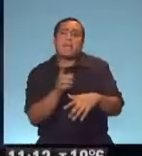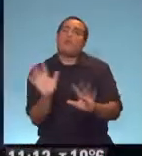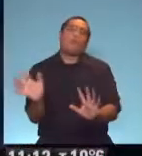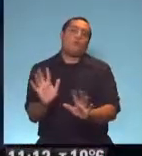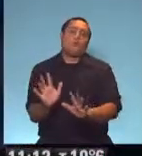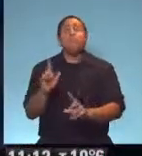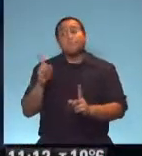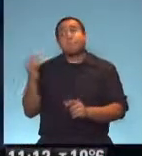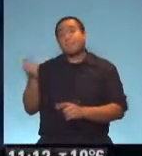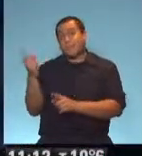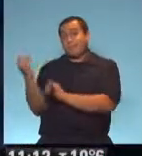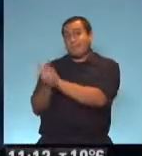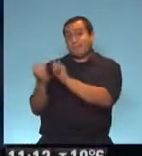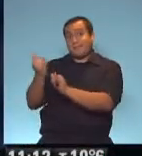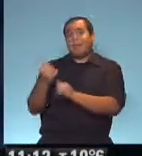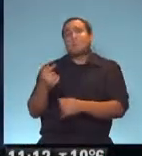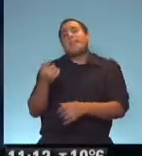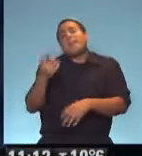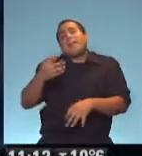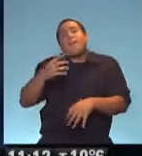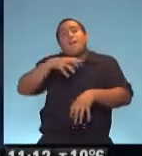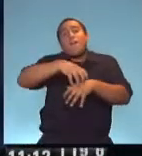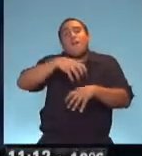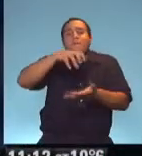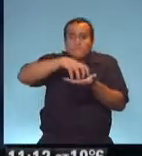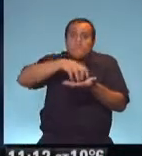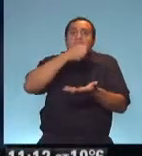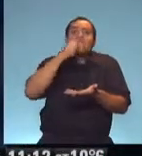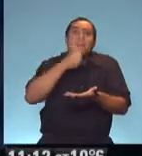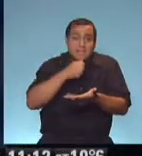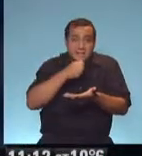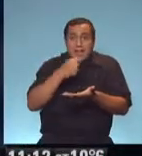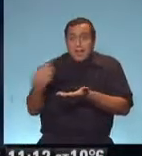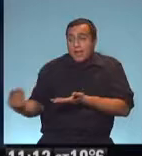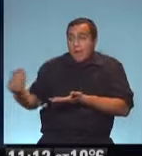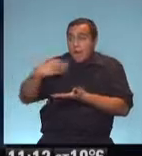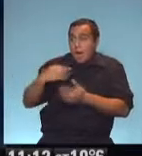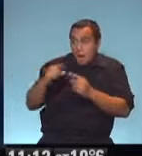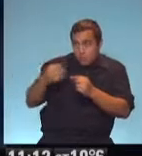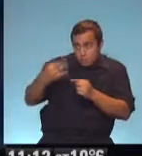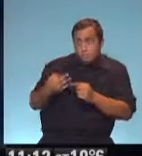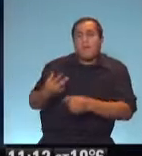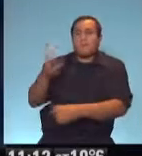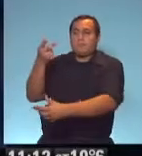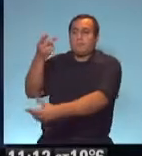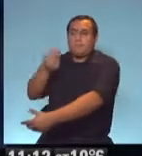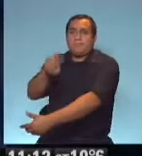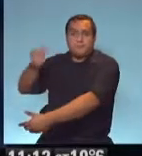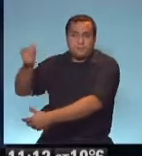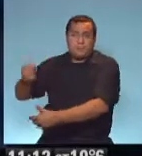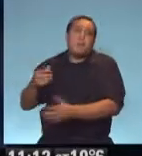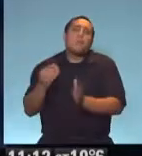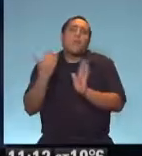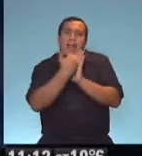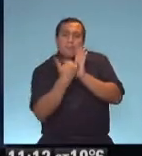lo que decís, por eso decimos doble responsabilidad. Las farmacias que vacunen al número que tienen que vacunar, porque eso va a permitir que el cronograma que está estipulado por el PAMI en